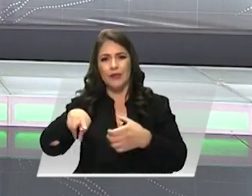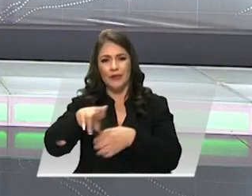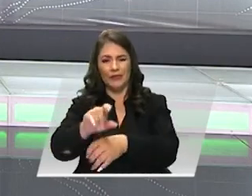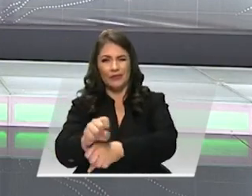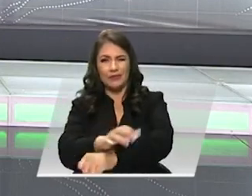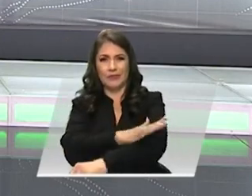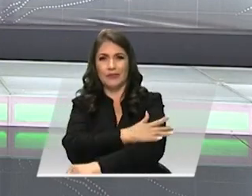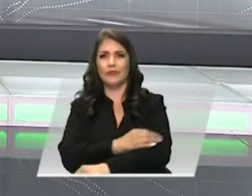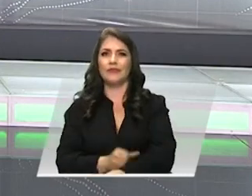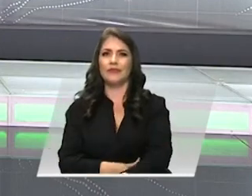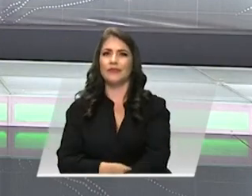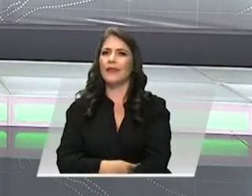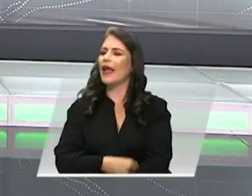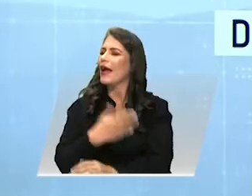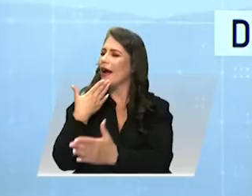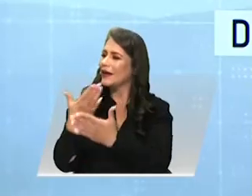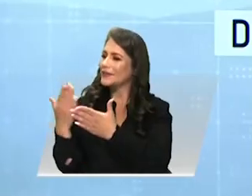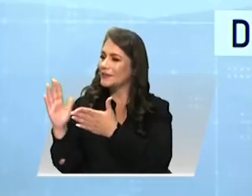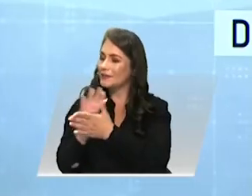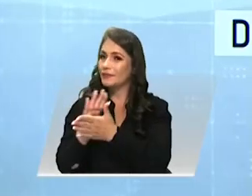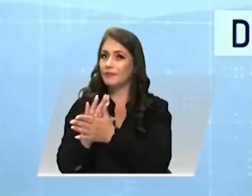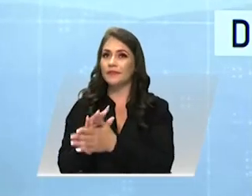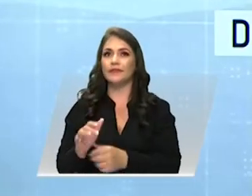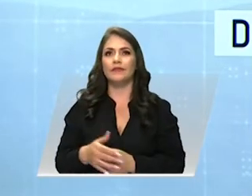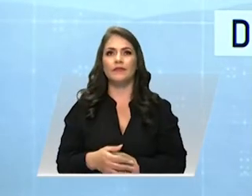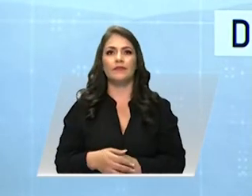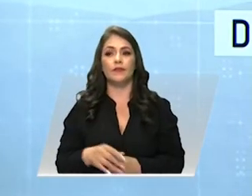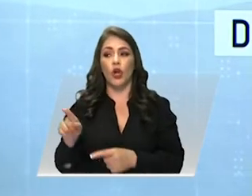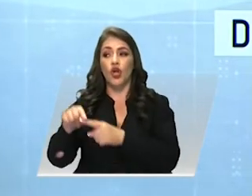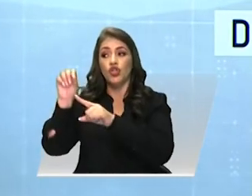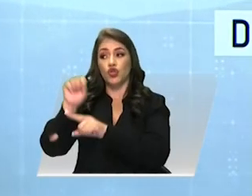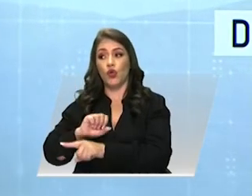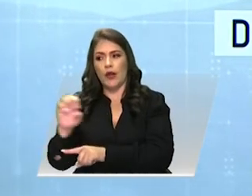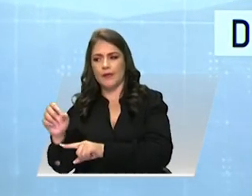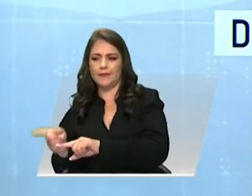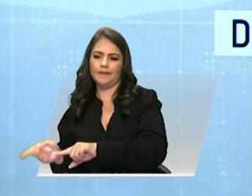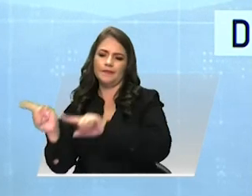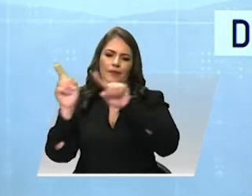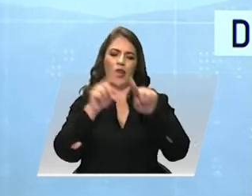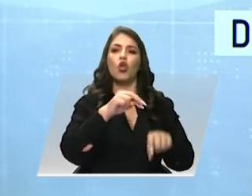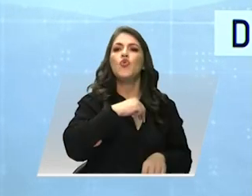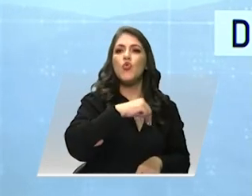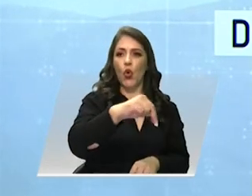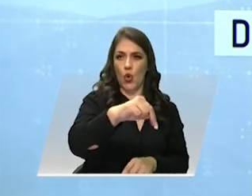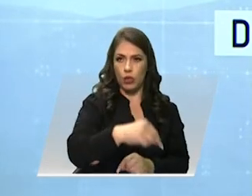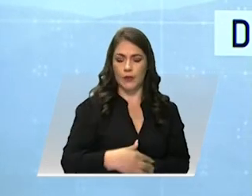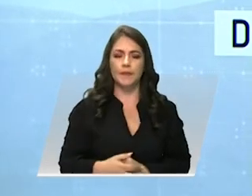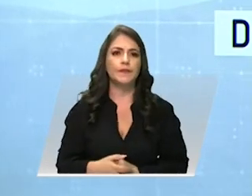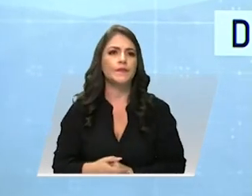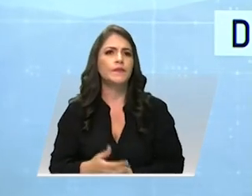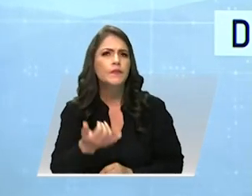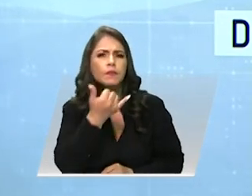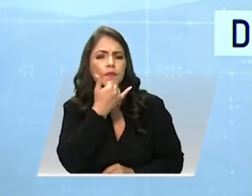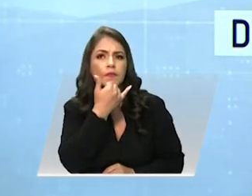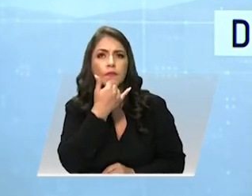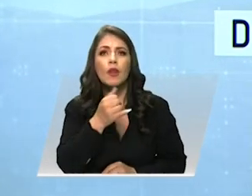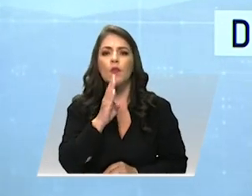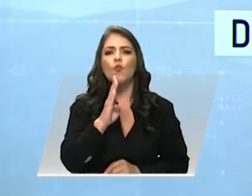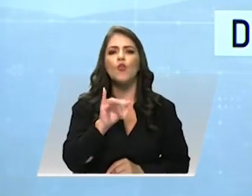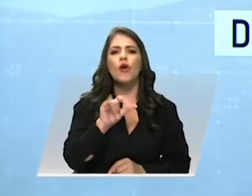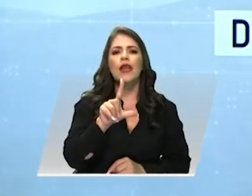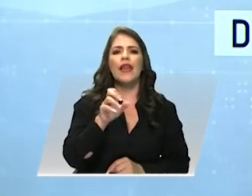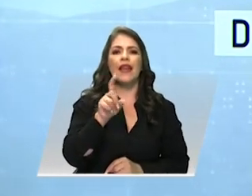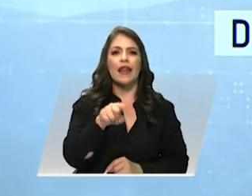siente. Jonathan, gracias, y seguimos con este recorrido del suroeste. Vamos al norte de antioqueño, en donde esperan que Monseñor Miguel Ángel Builes sea declarado